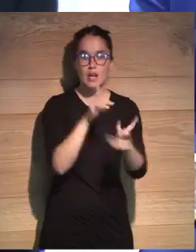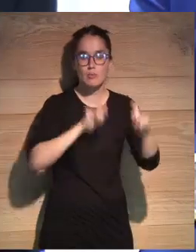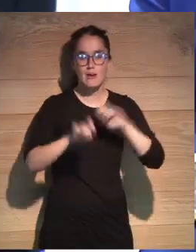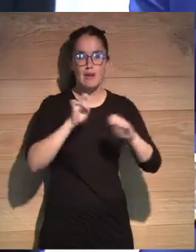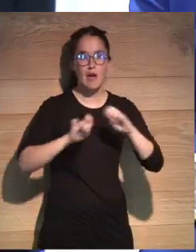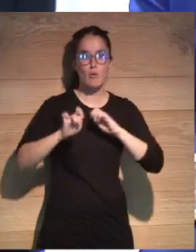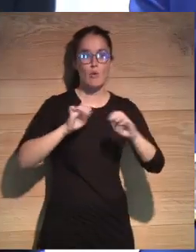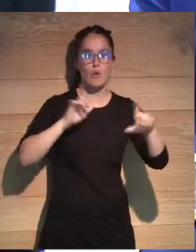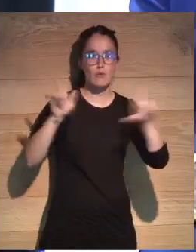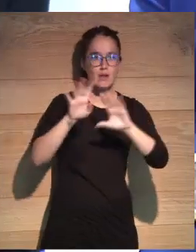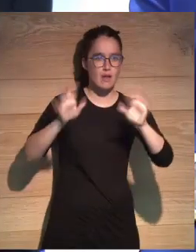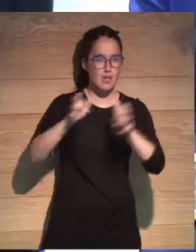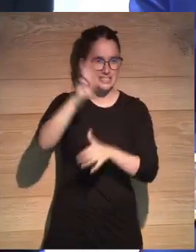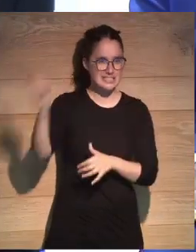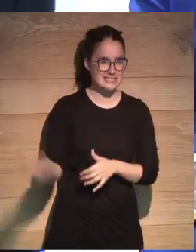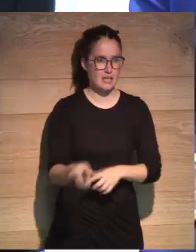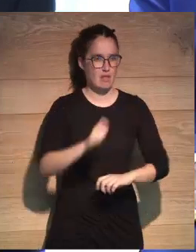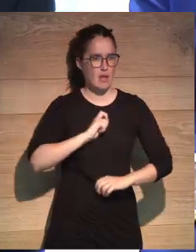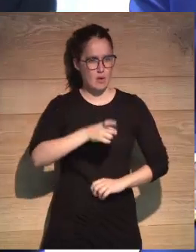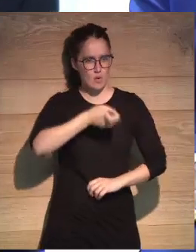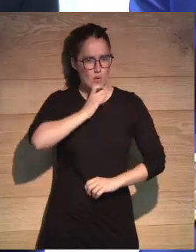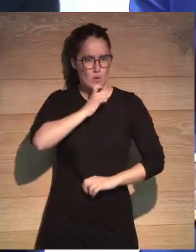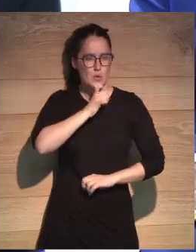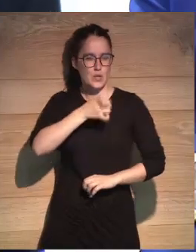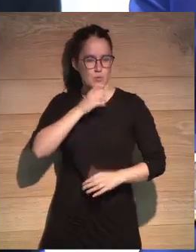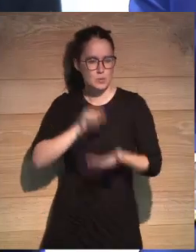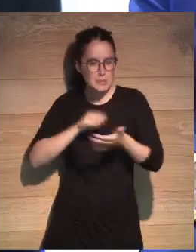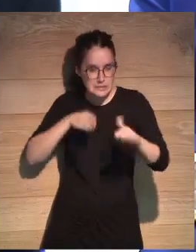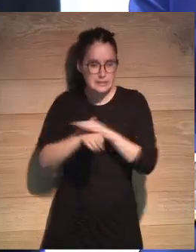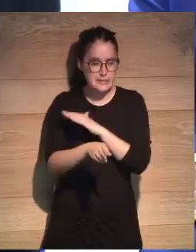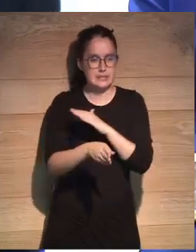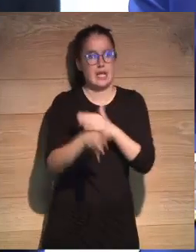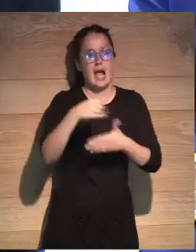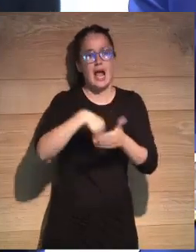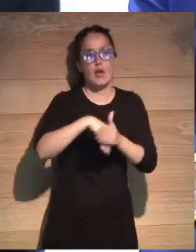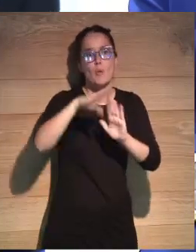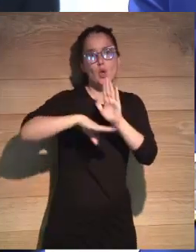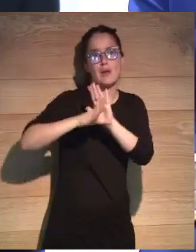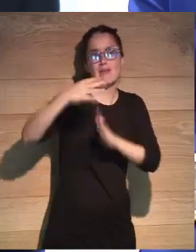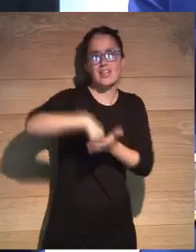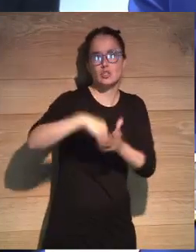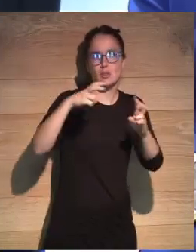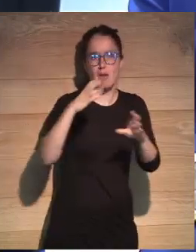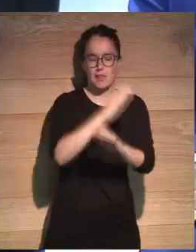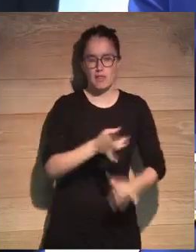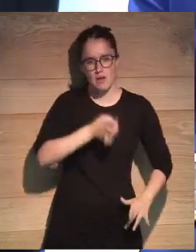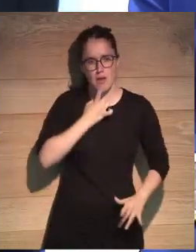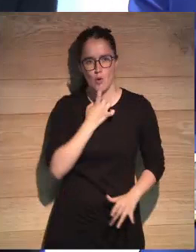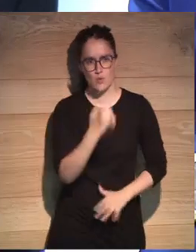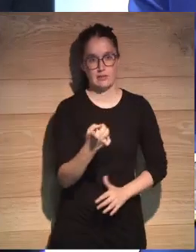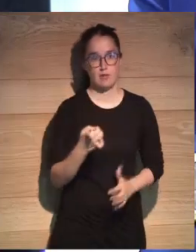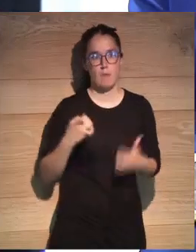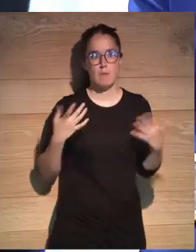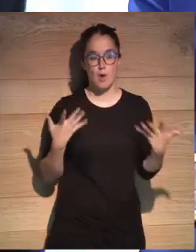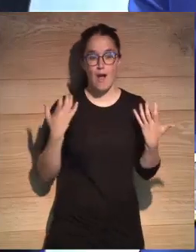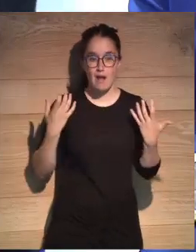de medios de comunicación que pone muy difícil muchas veces el penetrar ahí con contenidos relacionados con la ciencia. Pero en lugar